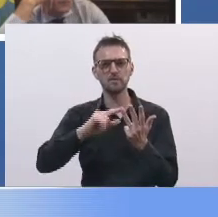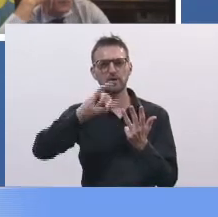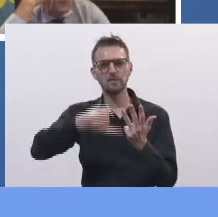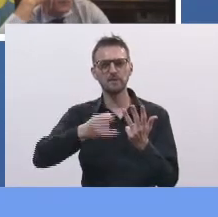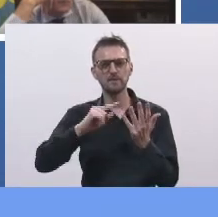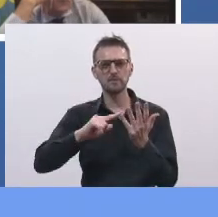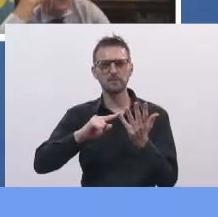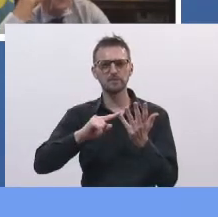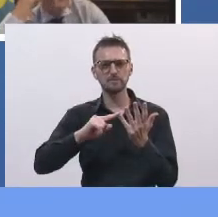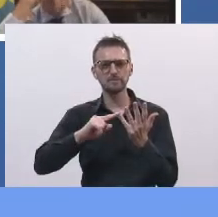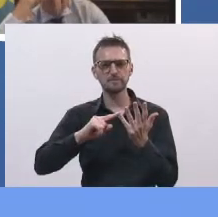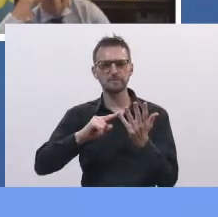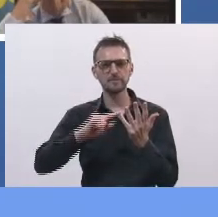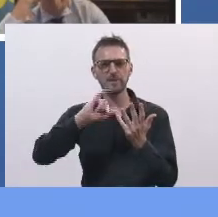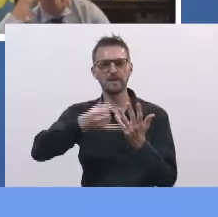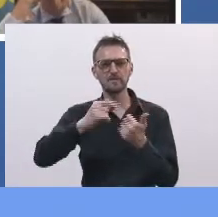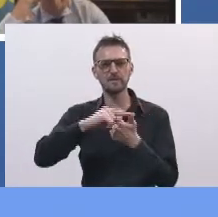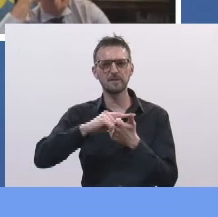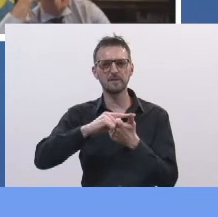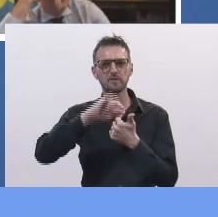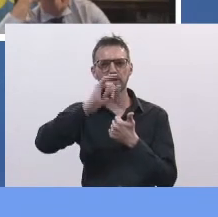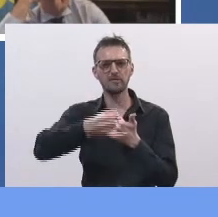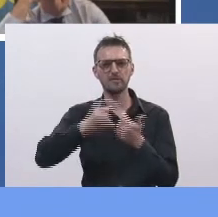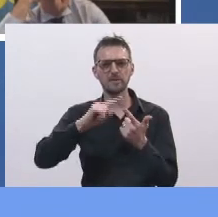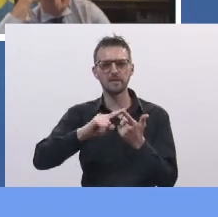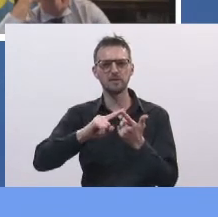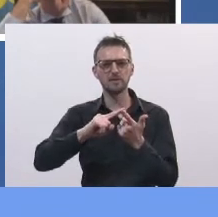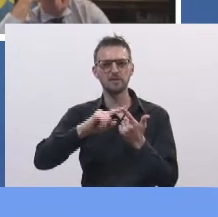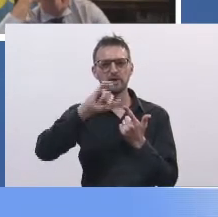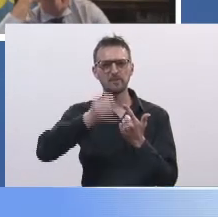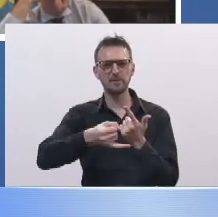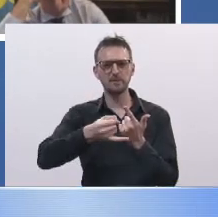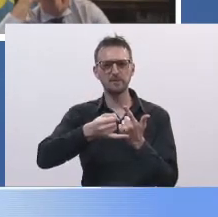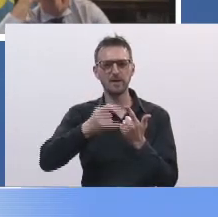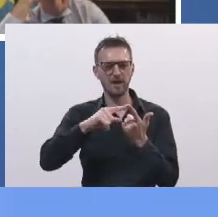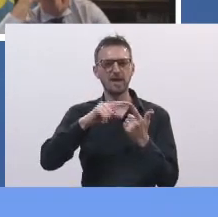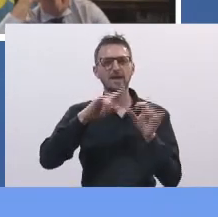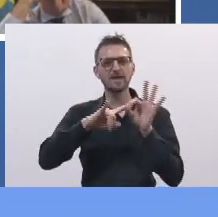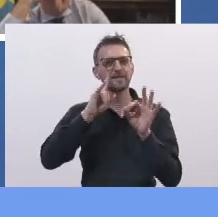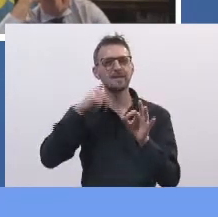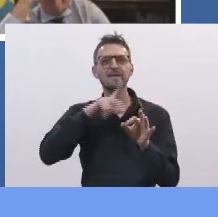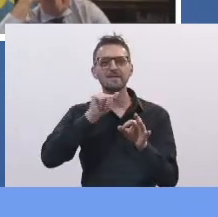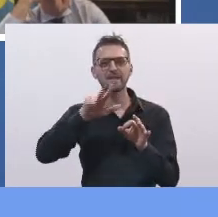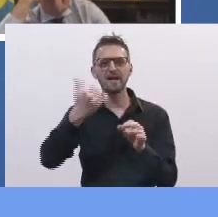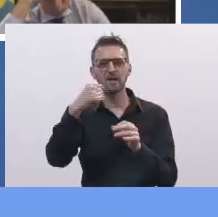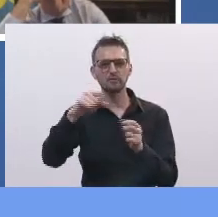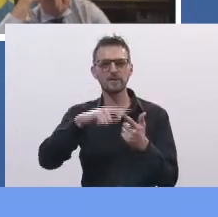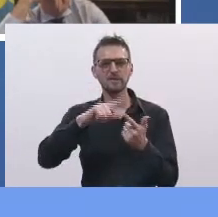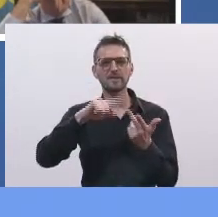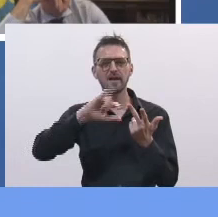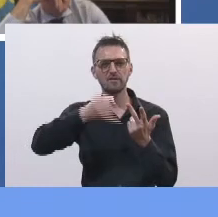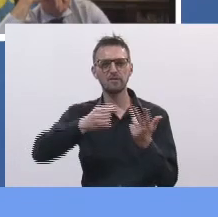afirmativo, Zapac afirmativo, Schiavoni afirmativo, Snopek afirmativo, Solari Quintana ausente, Tagliaferri afirmativo,